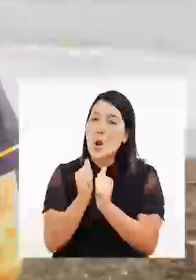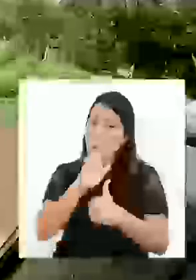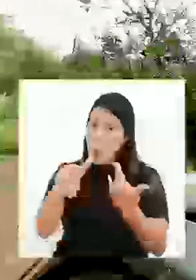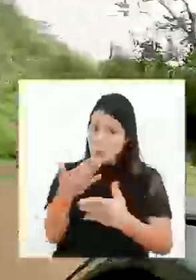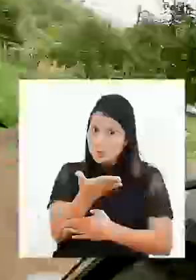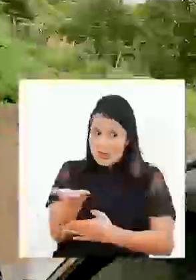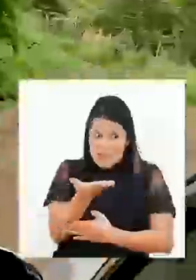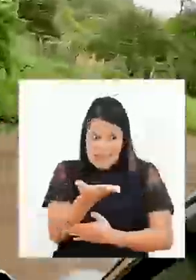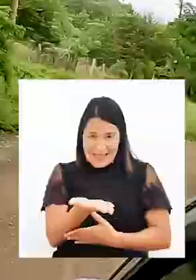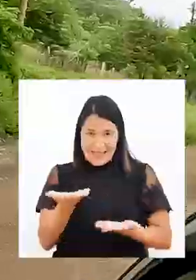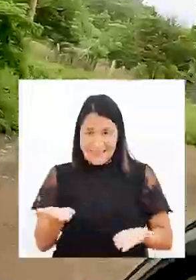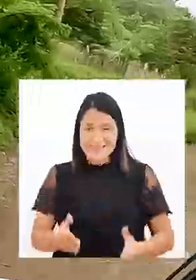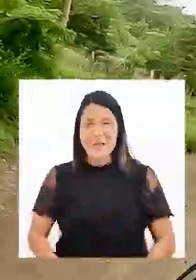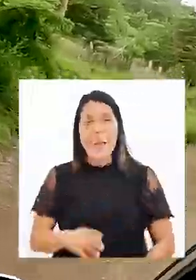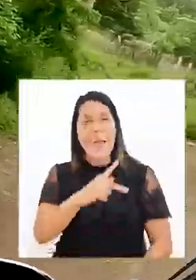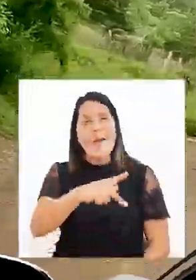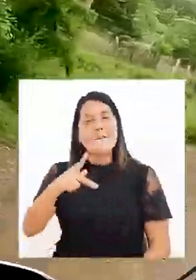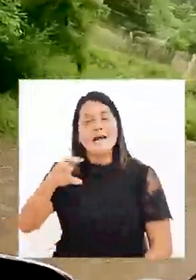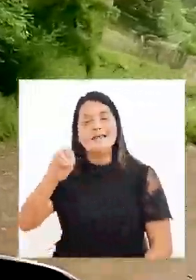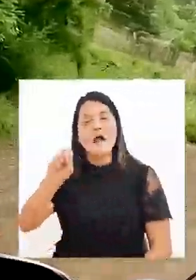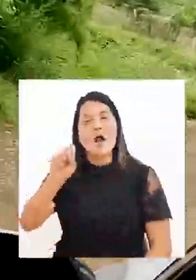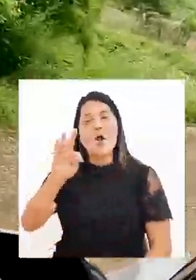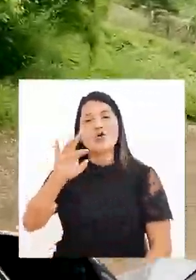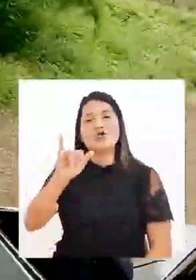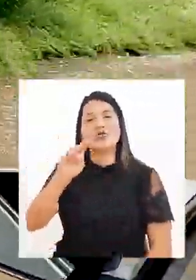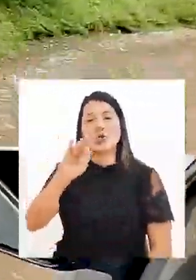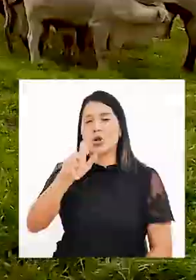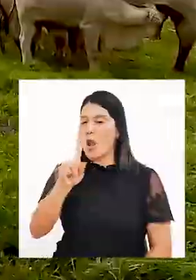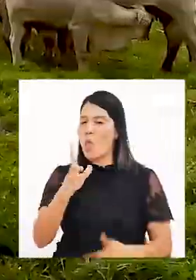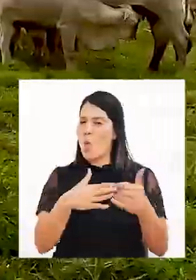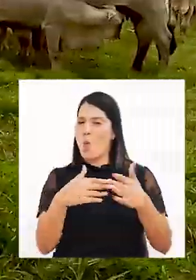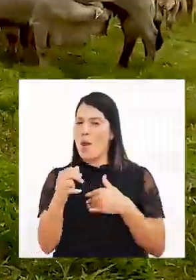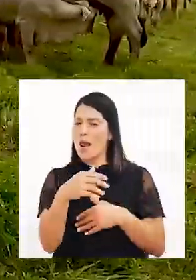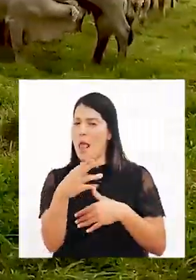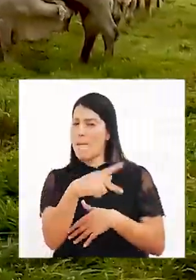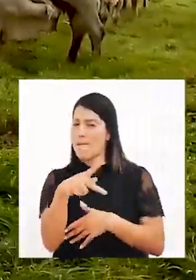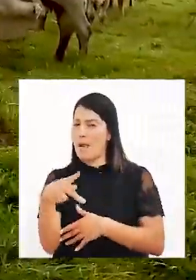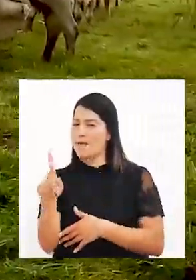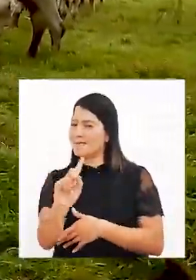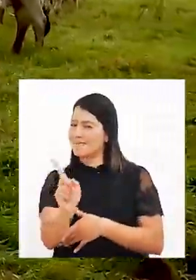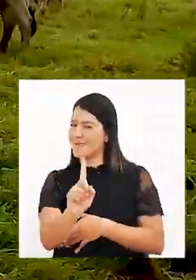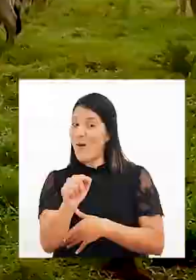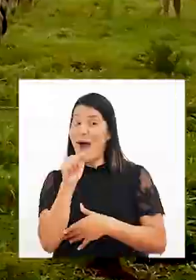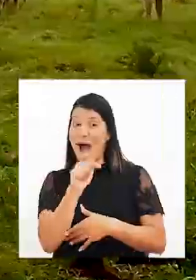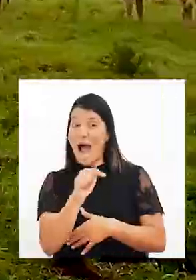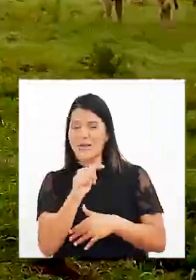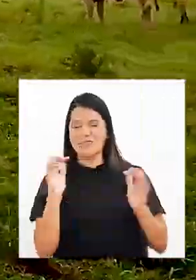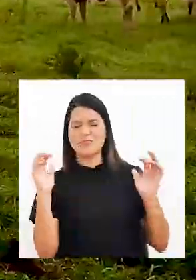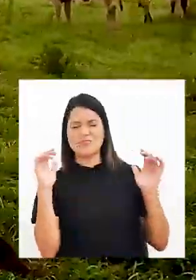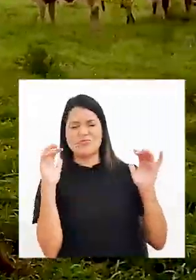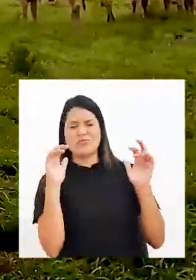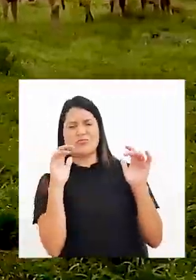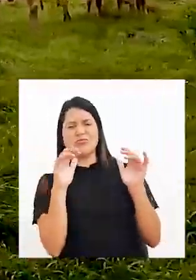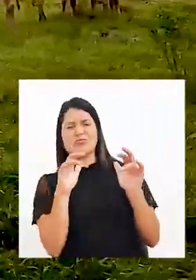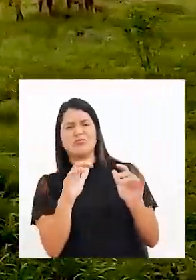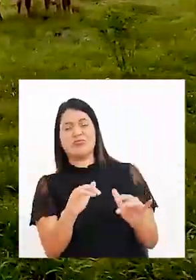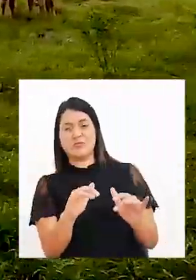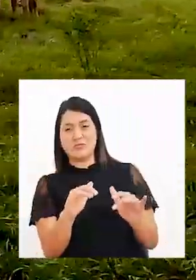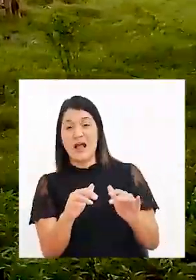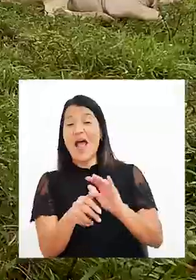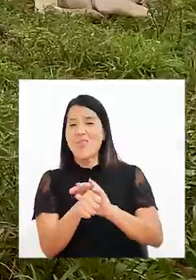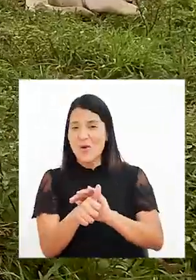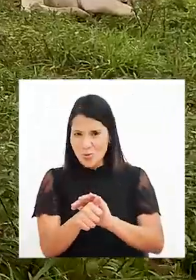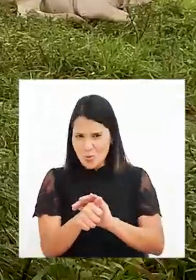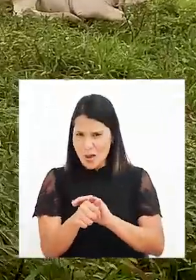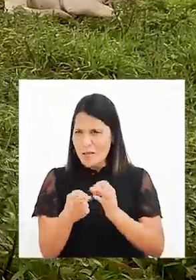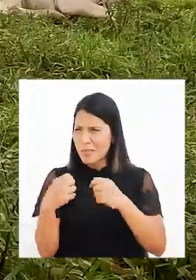que tenemos. Playa Ostional no es una playa cualquiera. Es el escenario donde, pese al paso del tiempo,